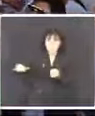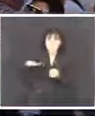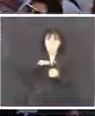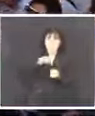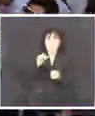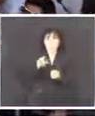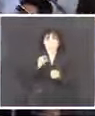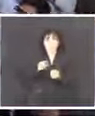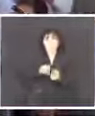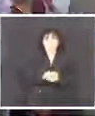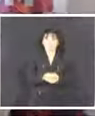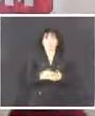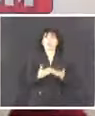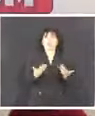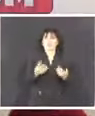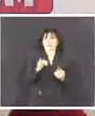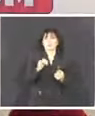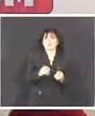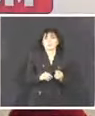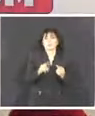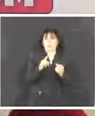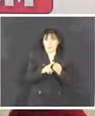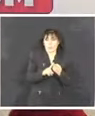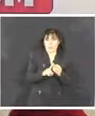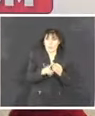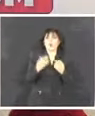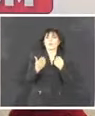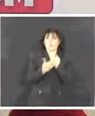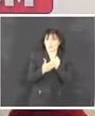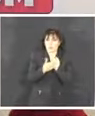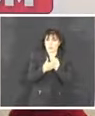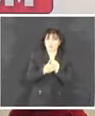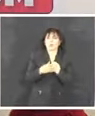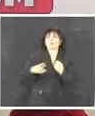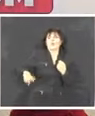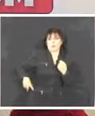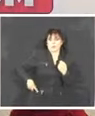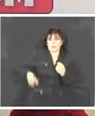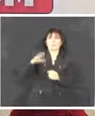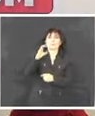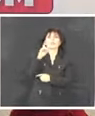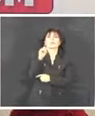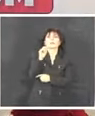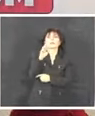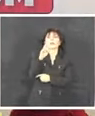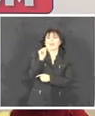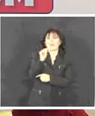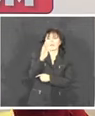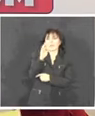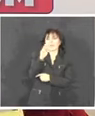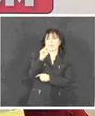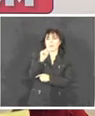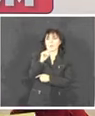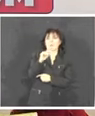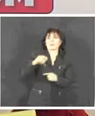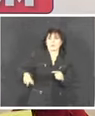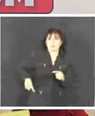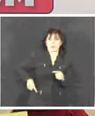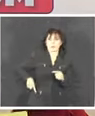va a estar Clara Brugada en la Ciudad de México, Delfina en el Estado de México y vamos a estar